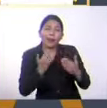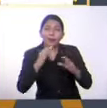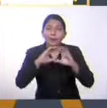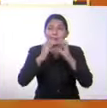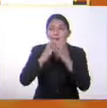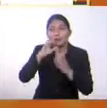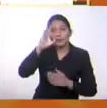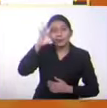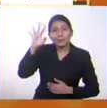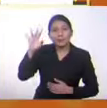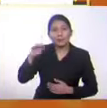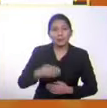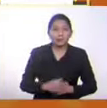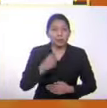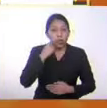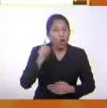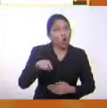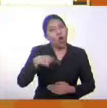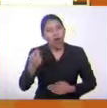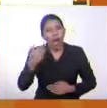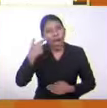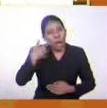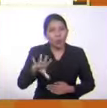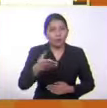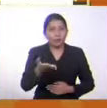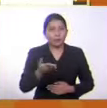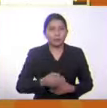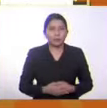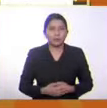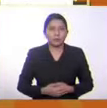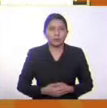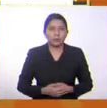ficción. Veamos este otro texto.